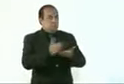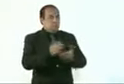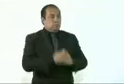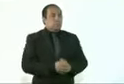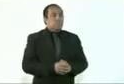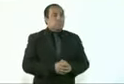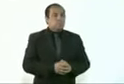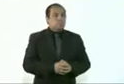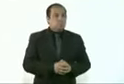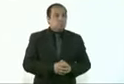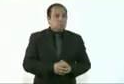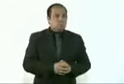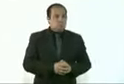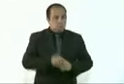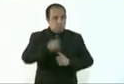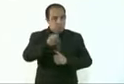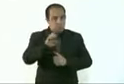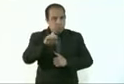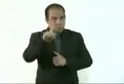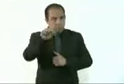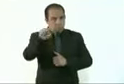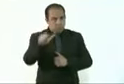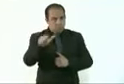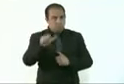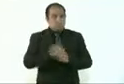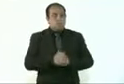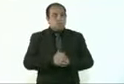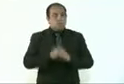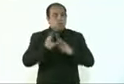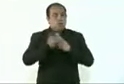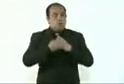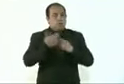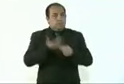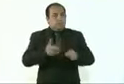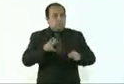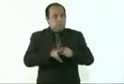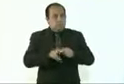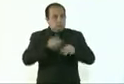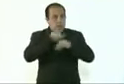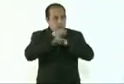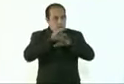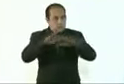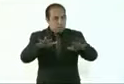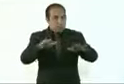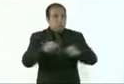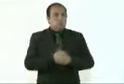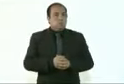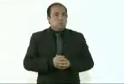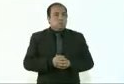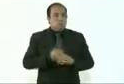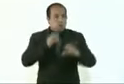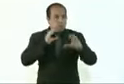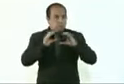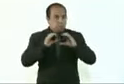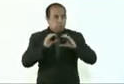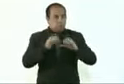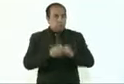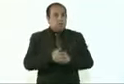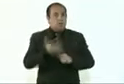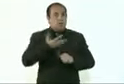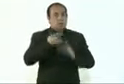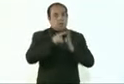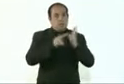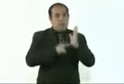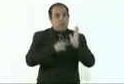ya la CEDESA y la Comisión de Hospitales emitieron un comunicado donde dan a conocer estos lineamientos,